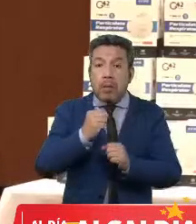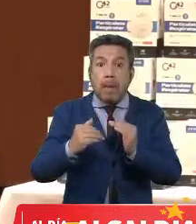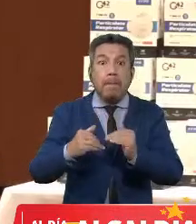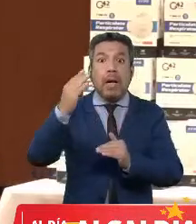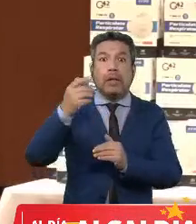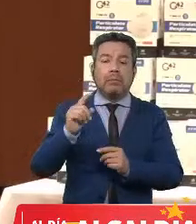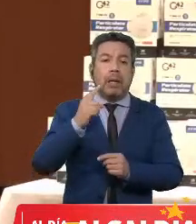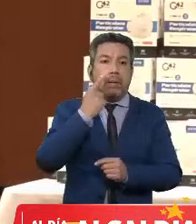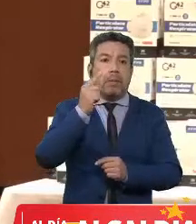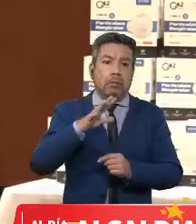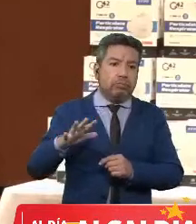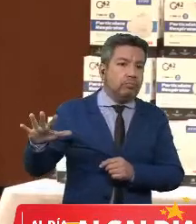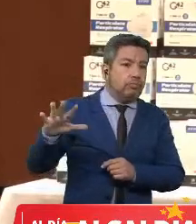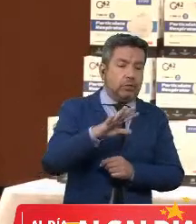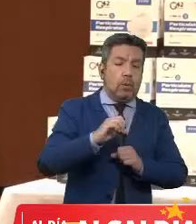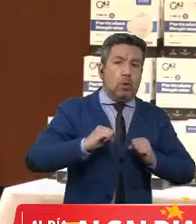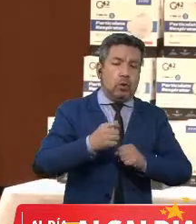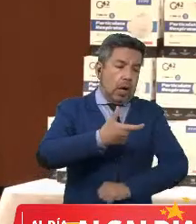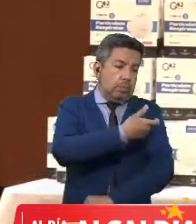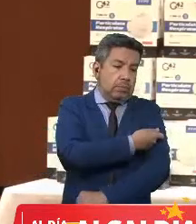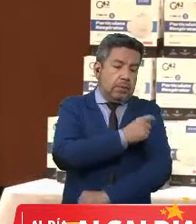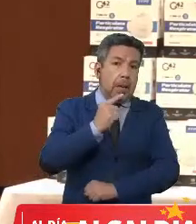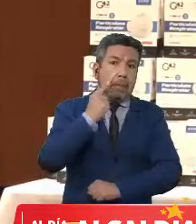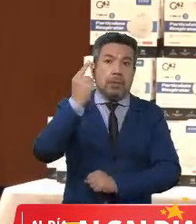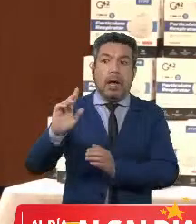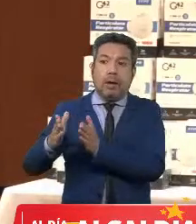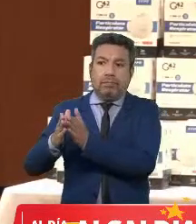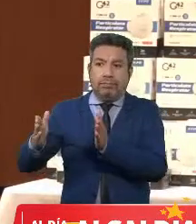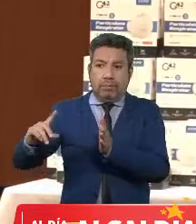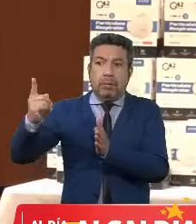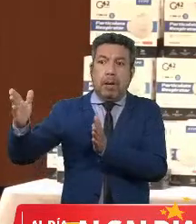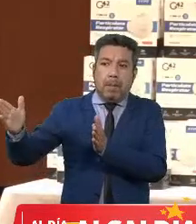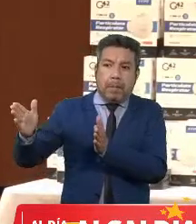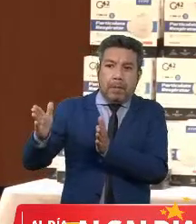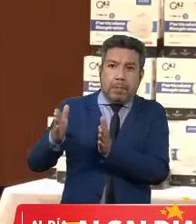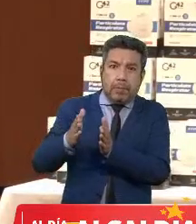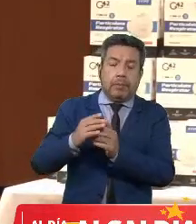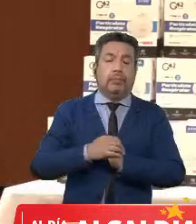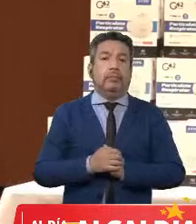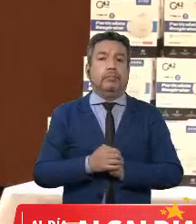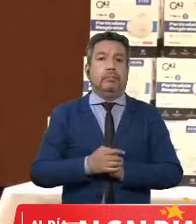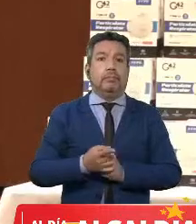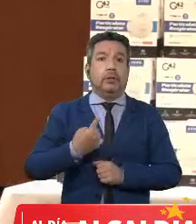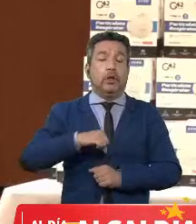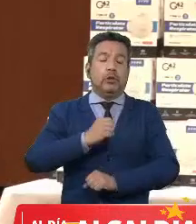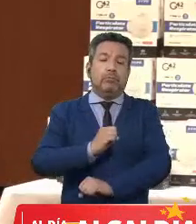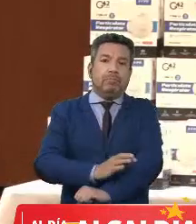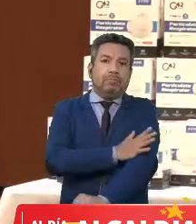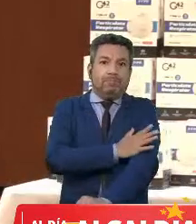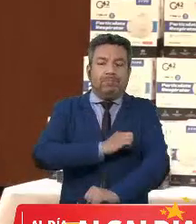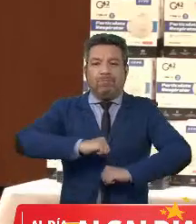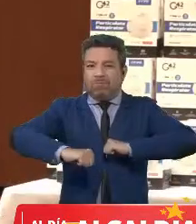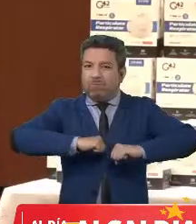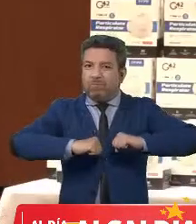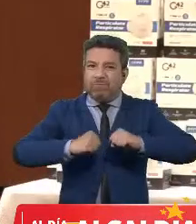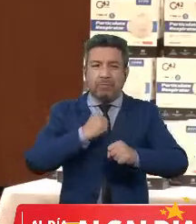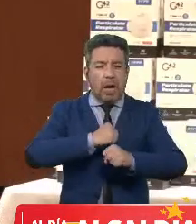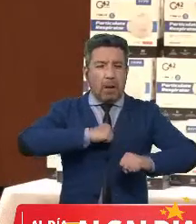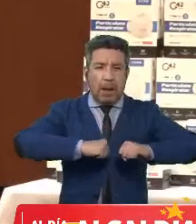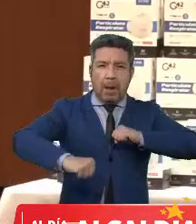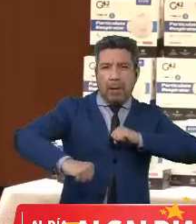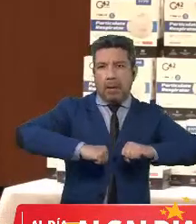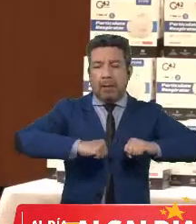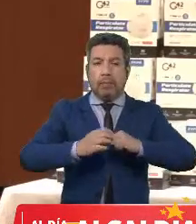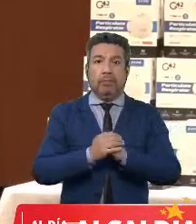su primera dosis. De manera que nos entusiasma tener este ritmo. Nos habíamos propuesto,